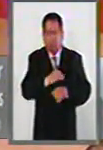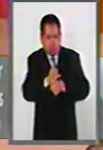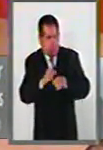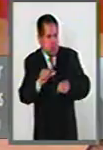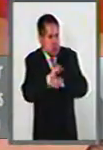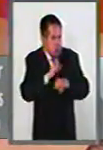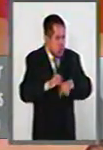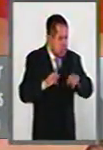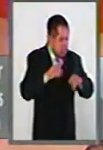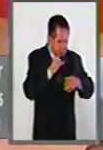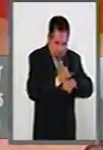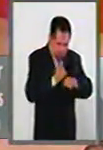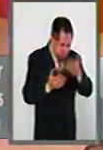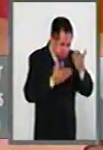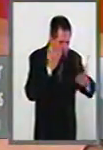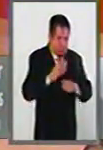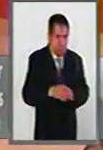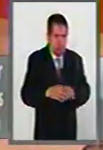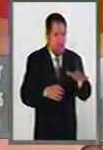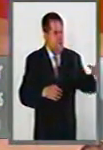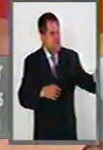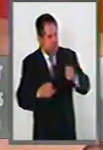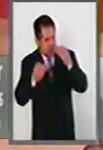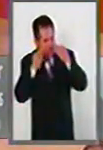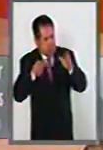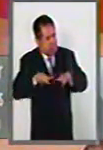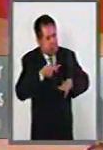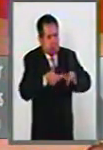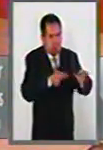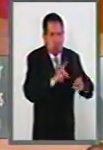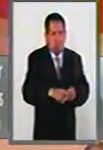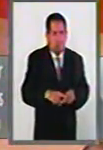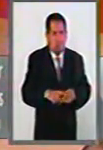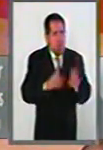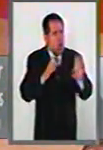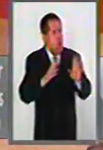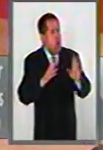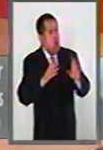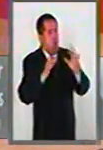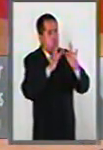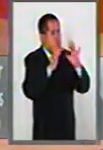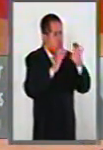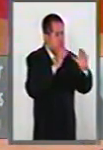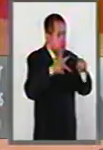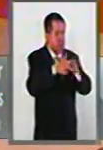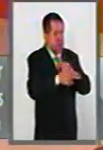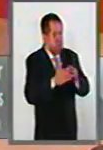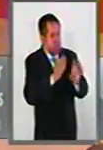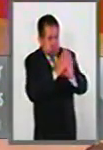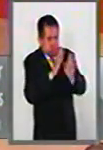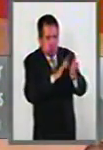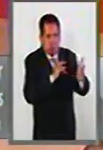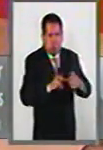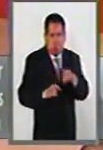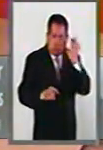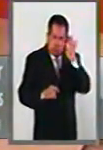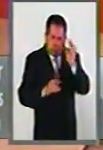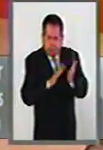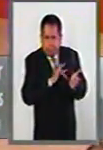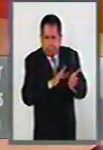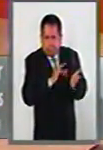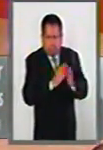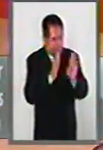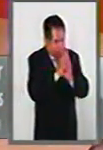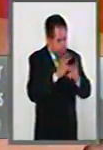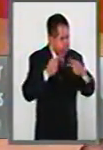vehículos, la entrevista a testigos, aportar comunicaciones entre particulares, oírlas, la